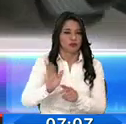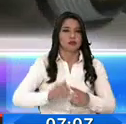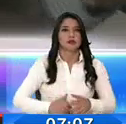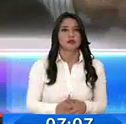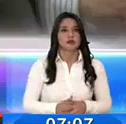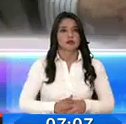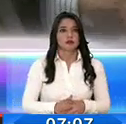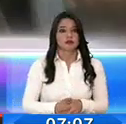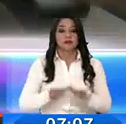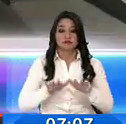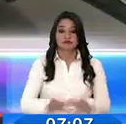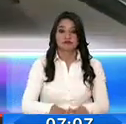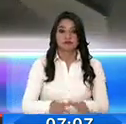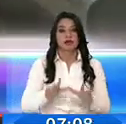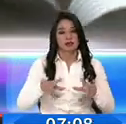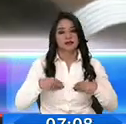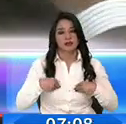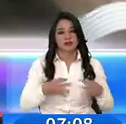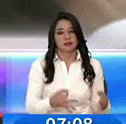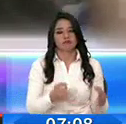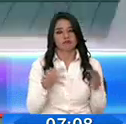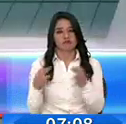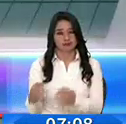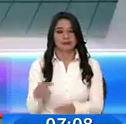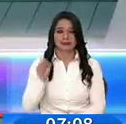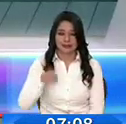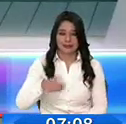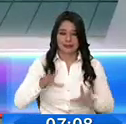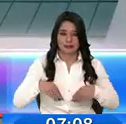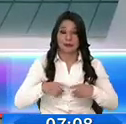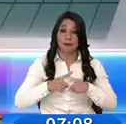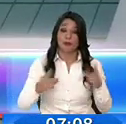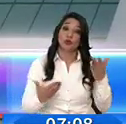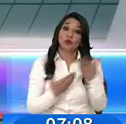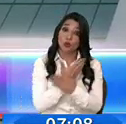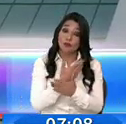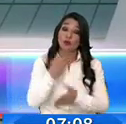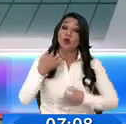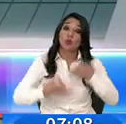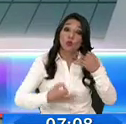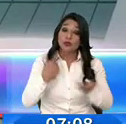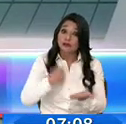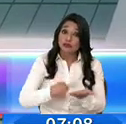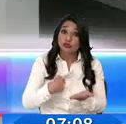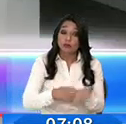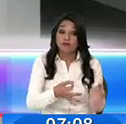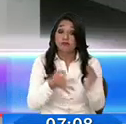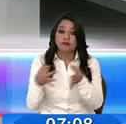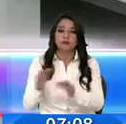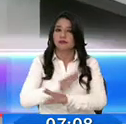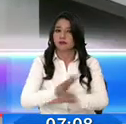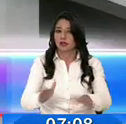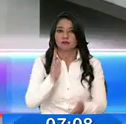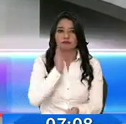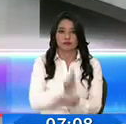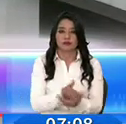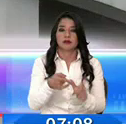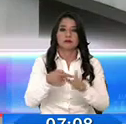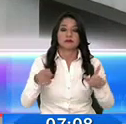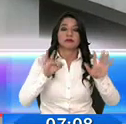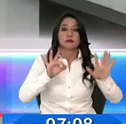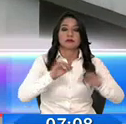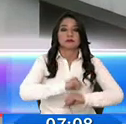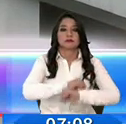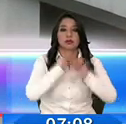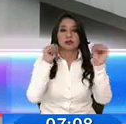pese a que en esta ocasión se aceptó el diferimiento de la diligencia la nueva audiencia será improrrogable la misma se efectuará desde las 8 de la mañana